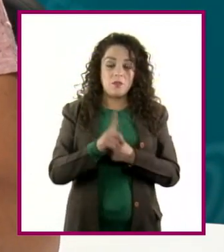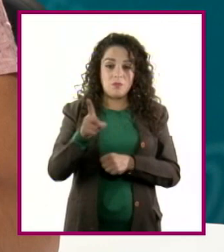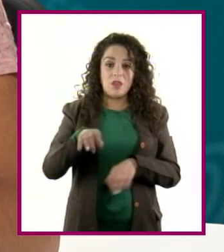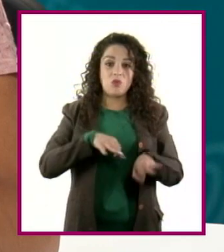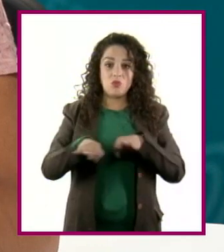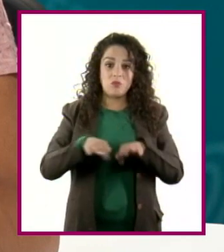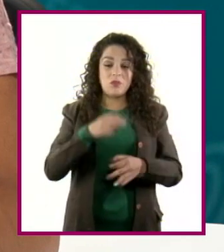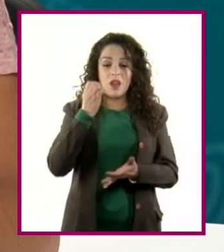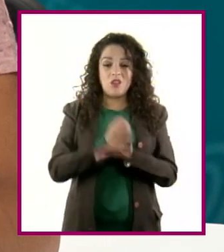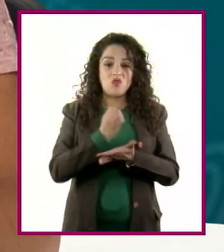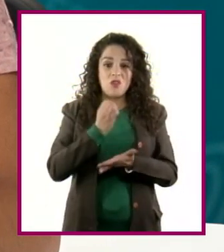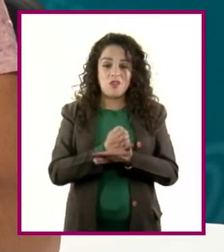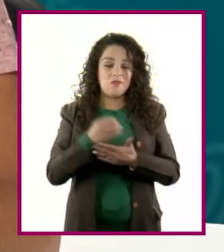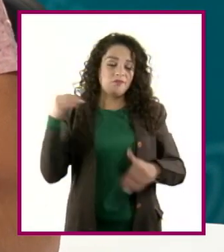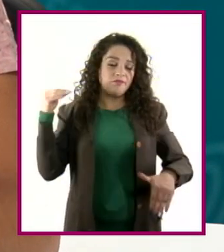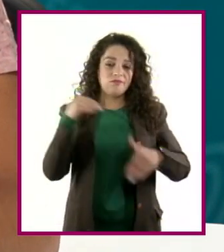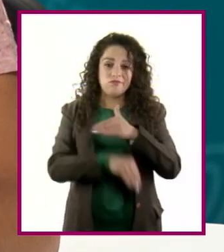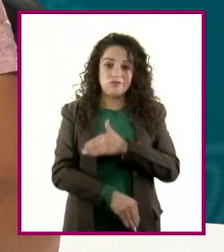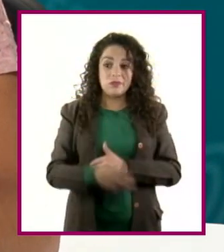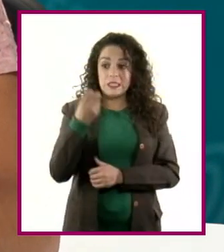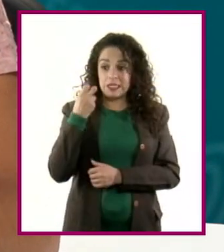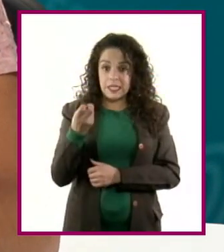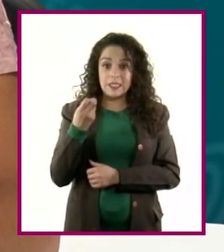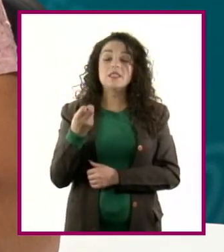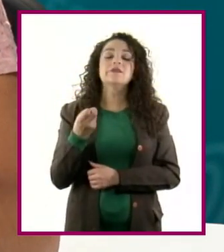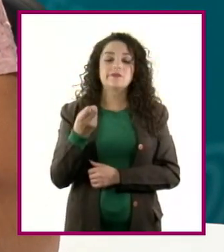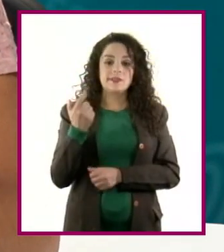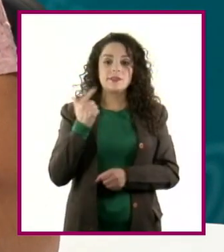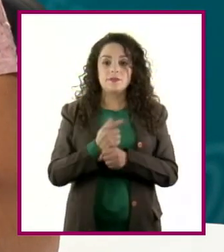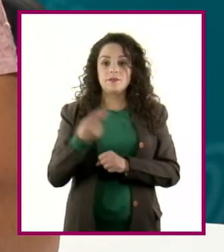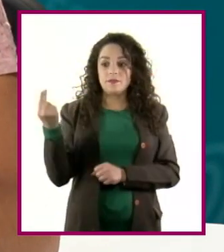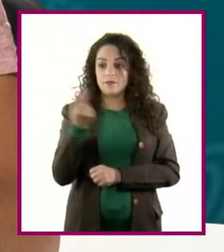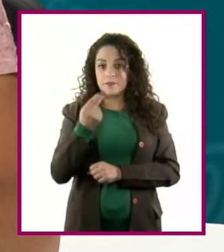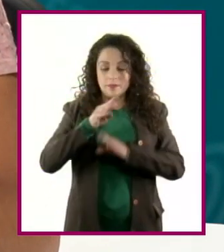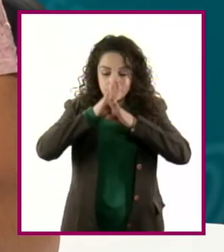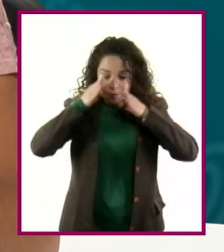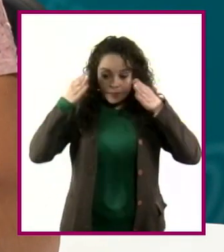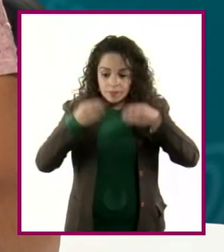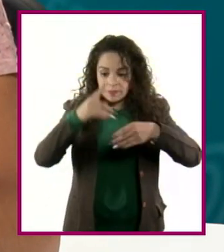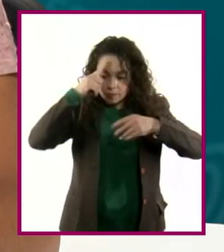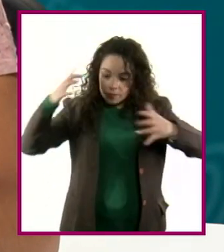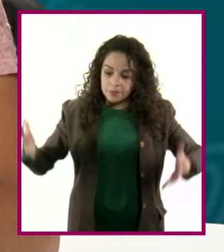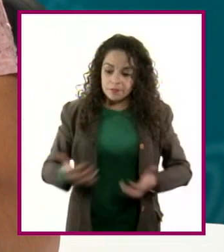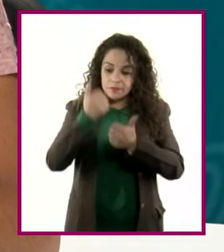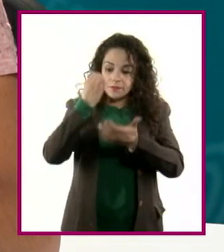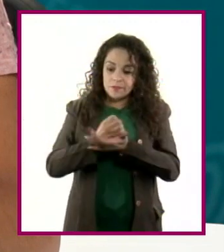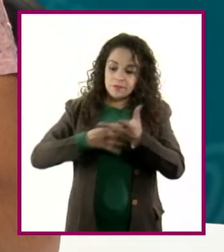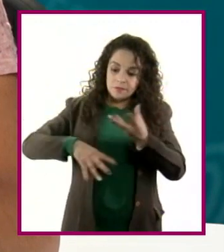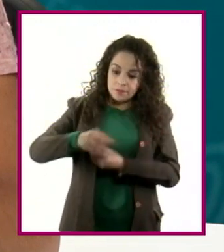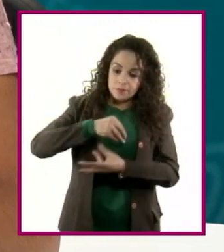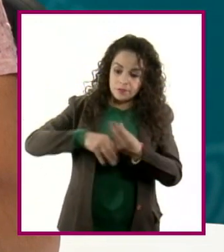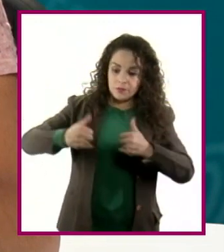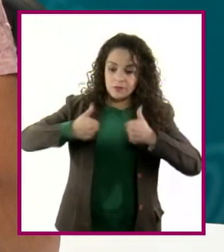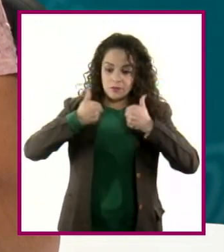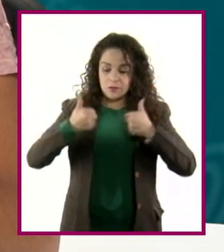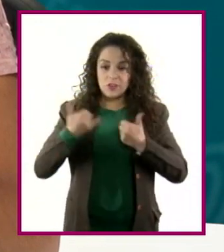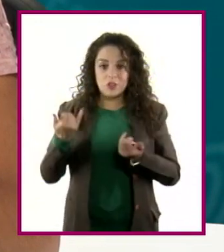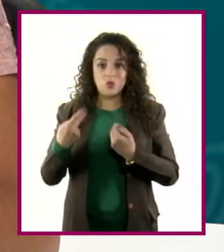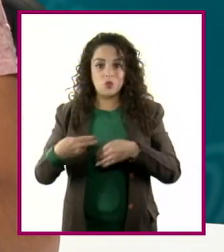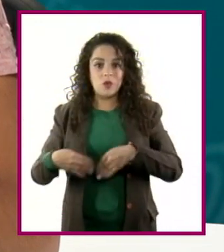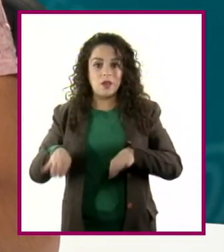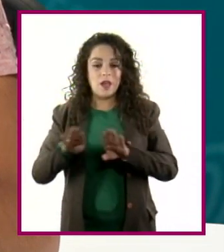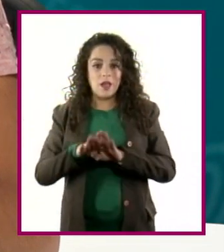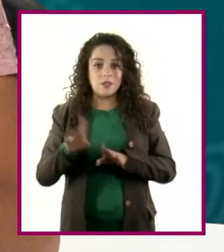en la economía familiar. Ante ello, se plantea la necesidad de centrarse en la recuperación económica de las juventudes y sus hogares en